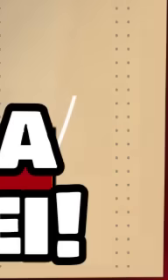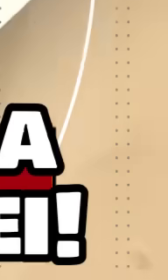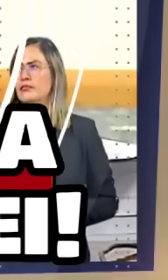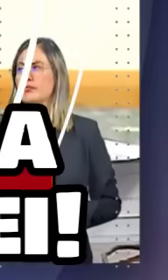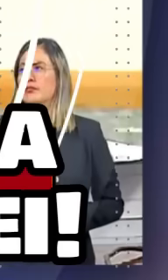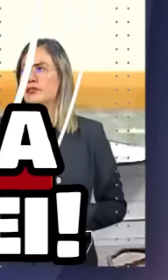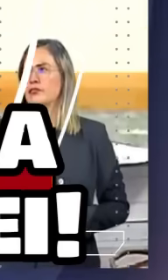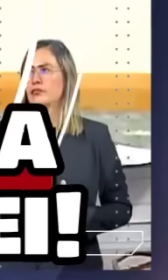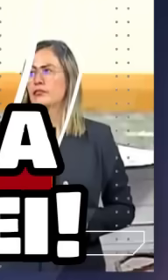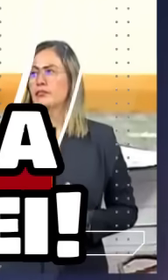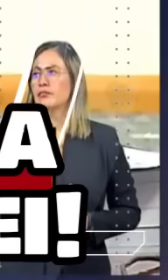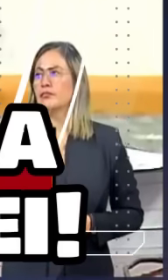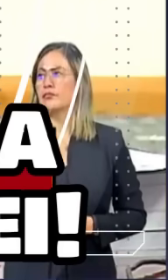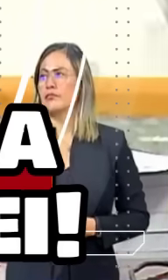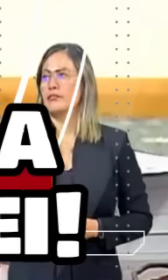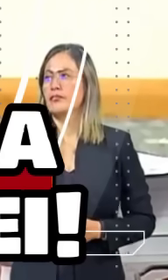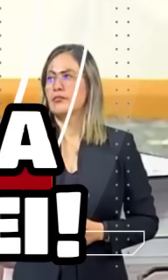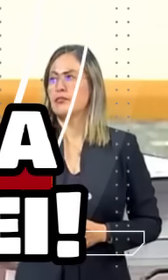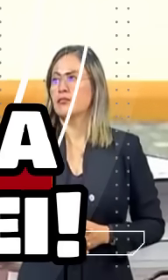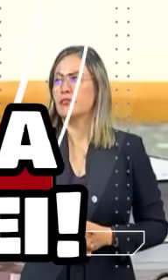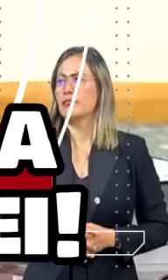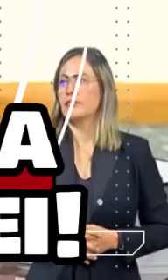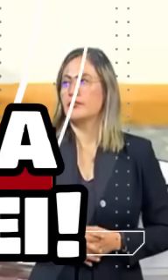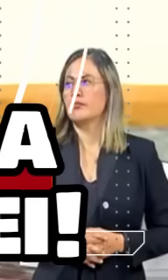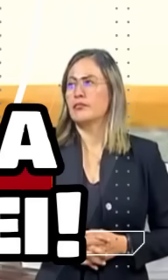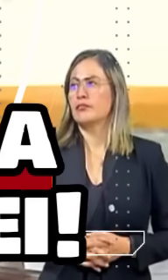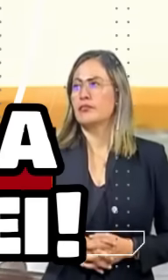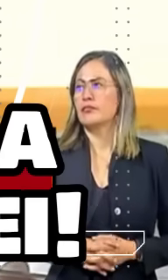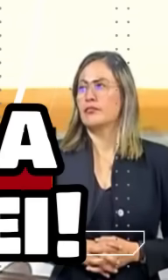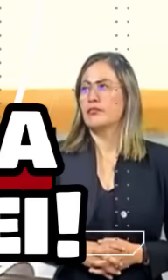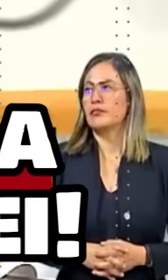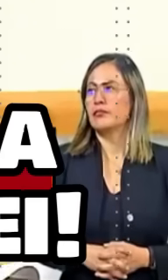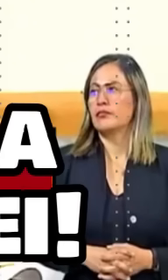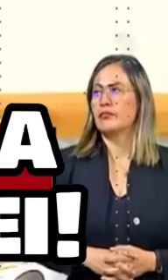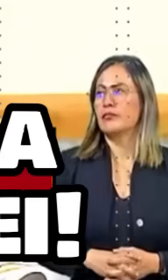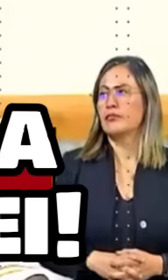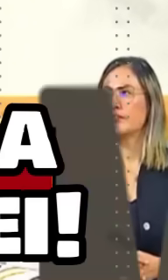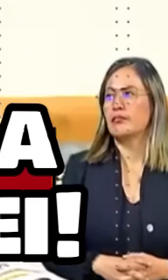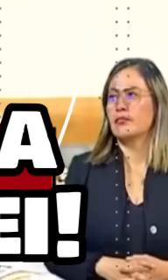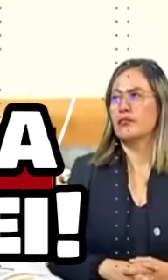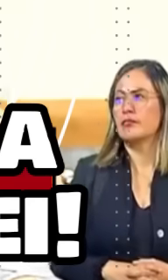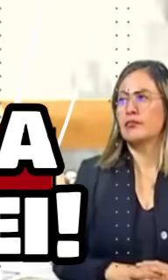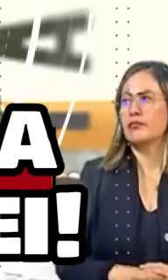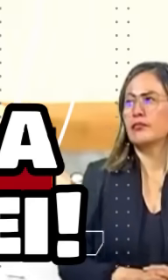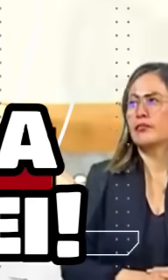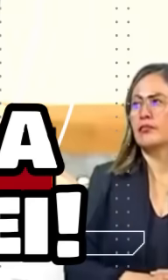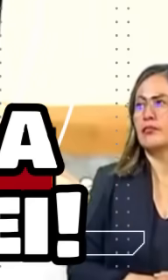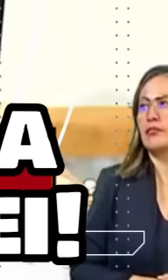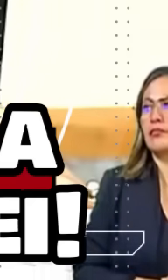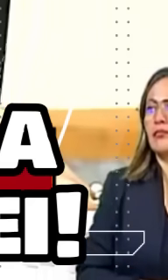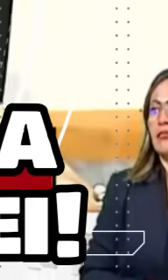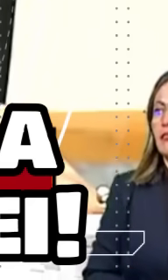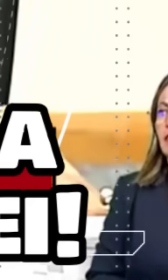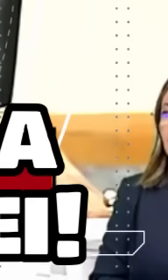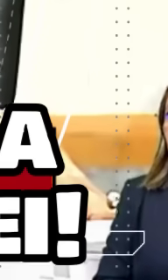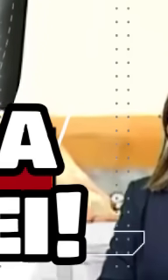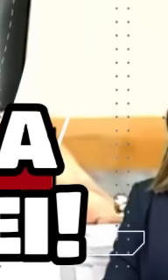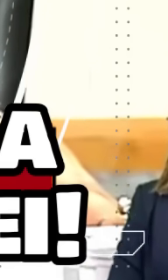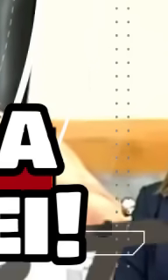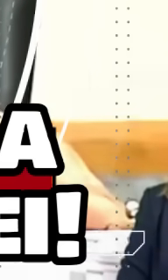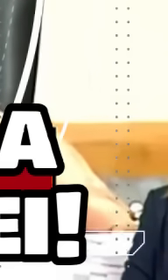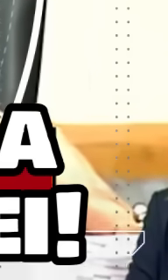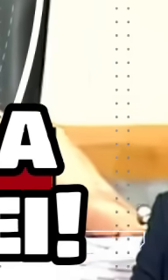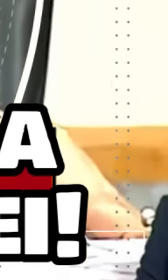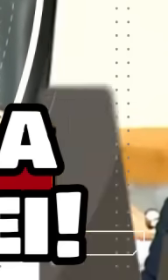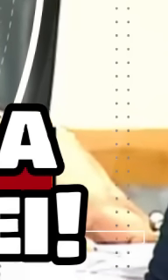leyó el contenido del oficio del narco PAN, el cual argumentaba que la consejera Humphrey debía excusarse debido a un supuesto conflicto de